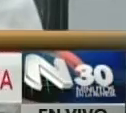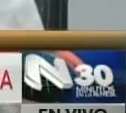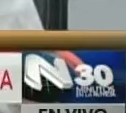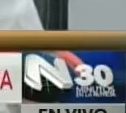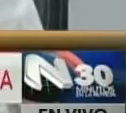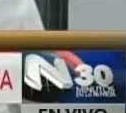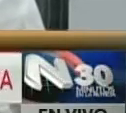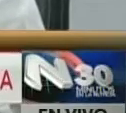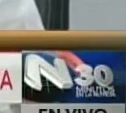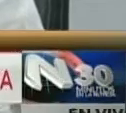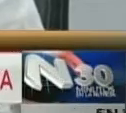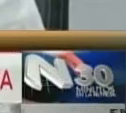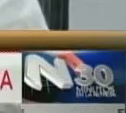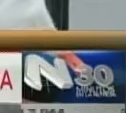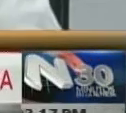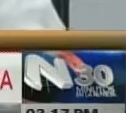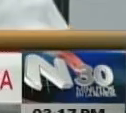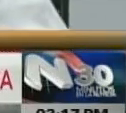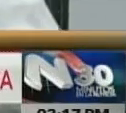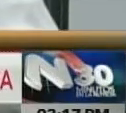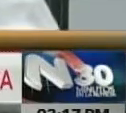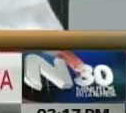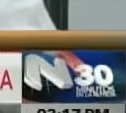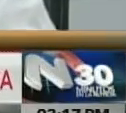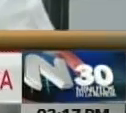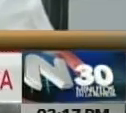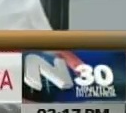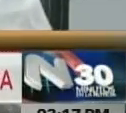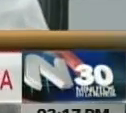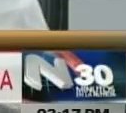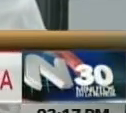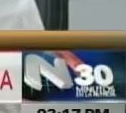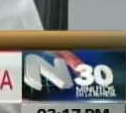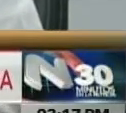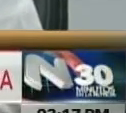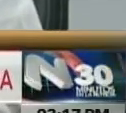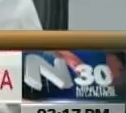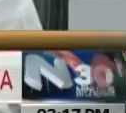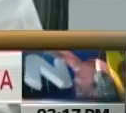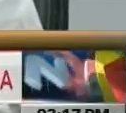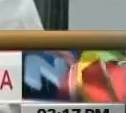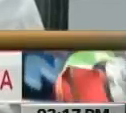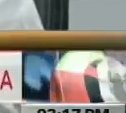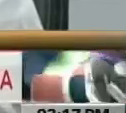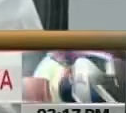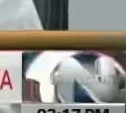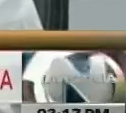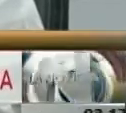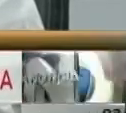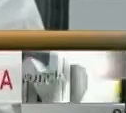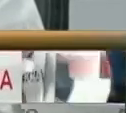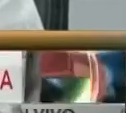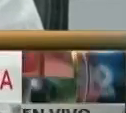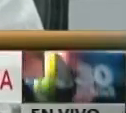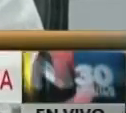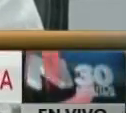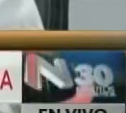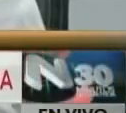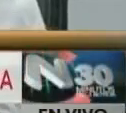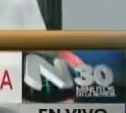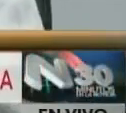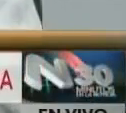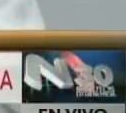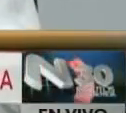profunda instalación en la institucionalidad para que sea el Estado el garante de la seguridad de los miembros de las FARC